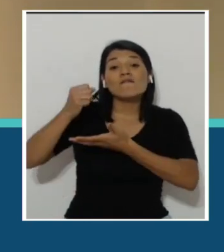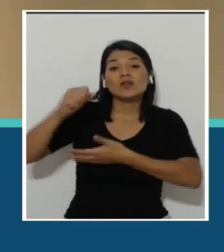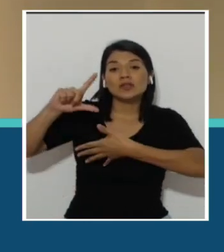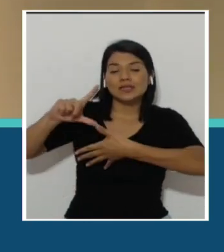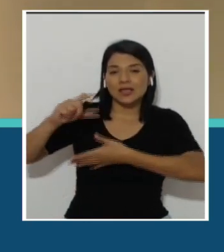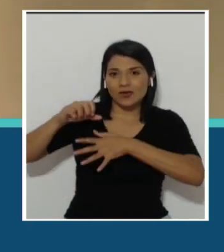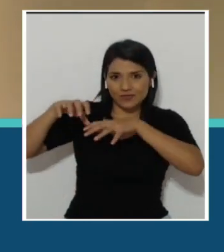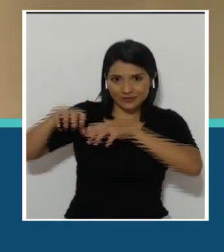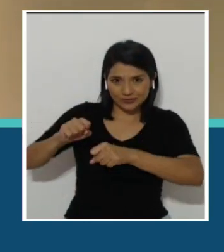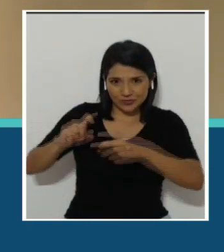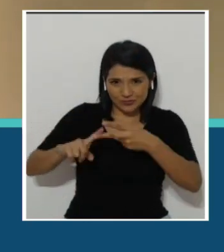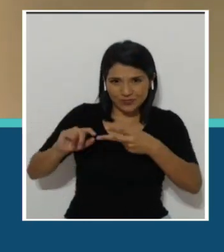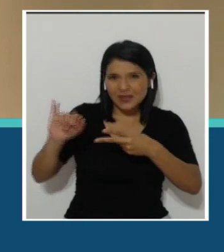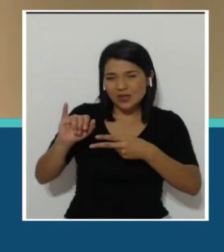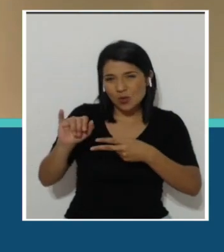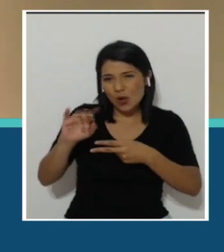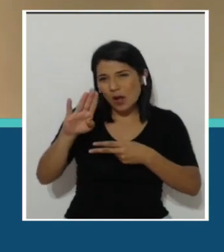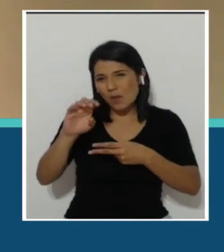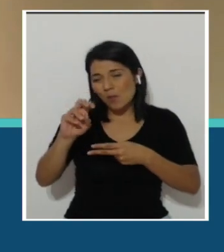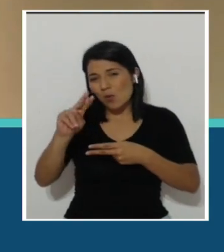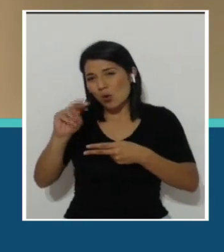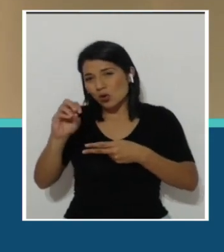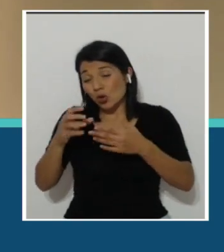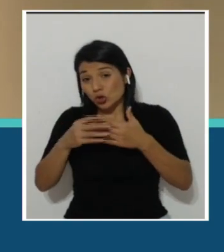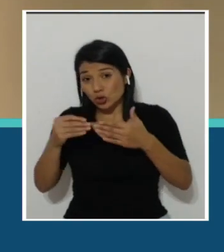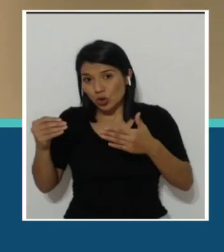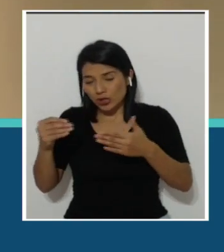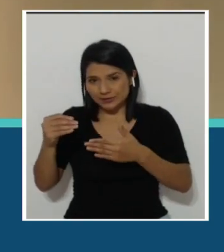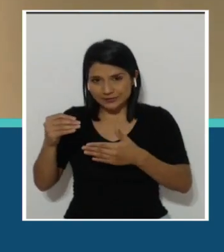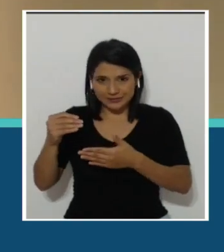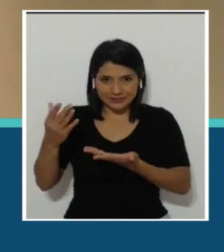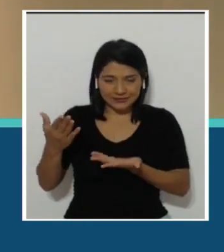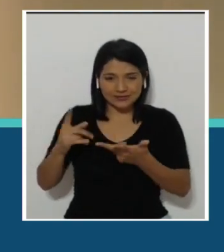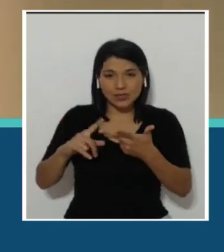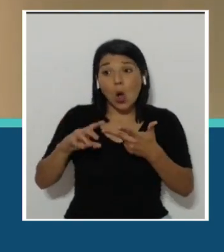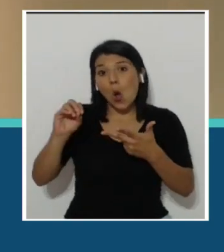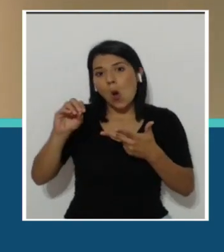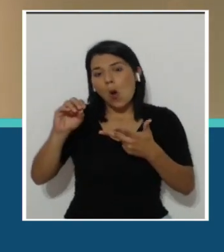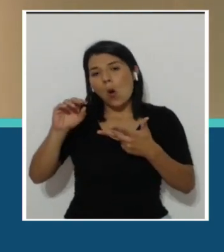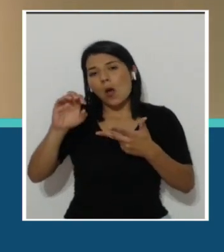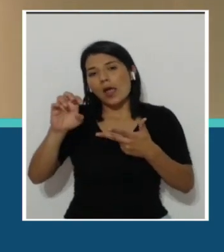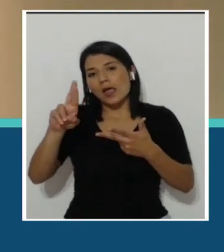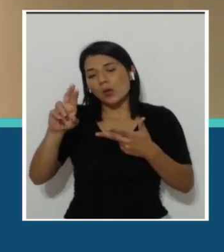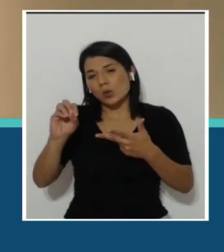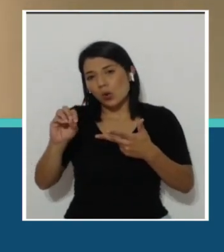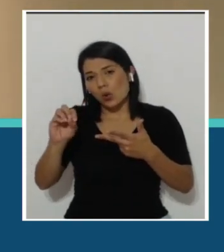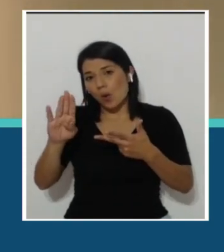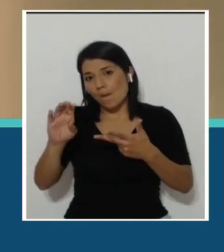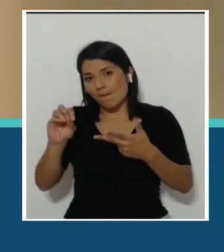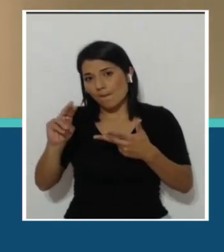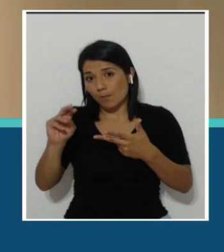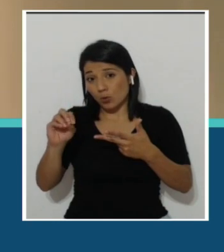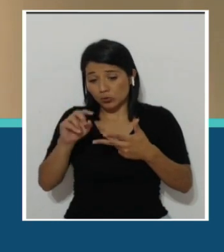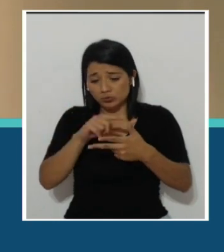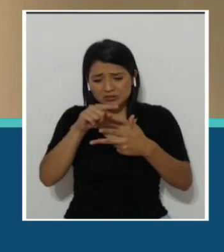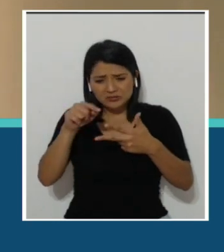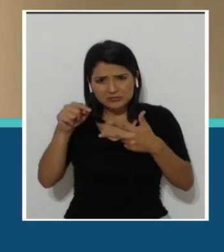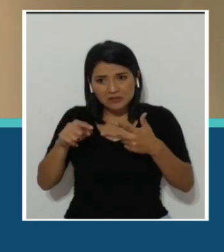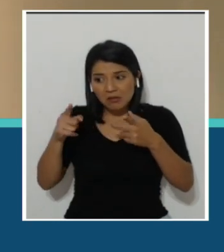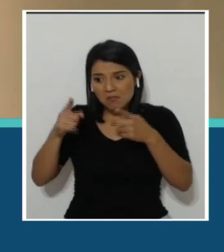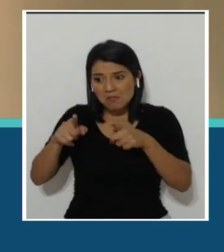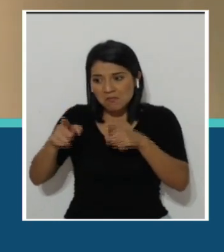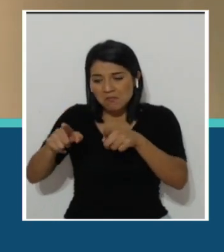dólares domésticos y también la entrada de eurobonos. Pero en realidad todo esto ha sido el cúmulo de cosas buenas que han sucedido en el ambiente y ha